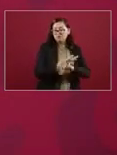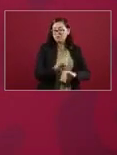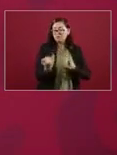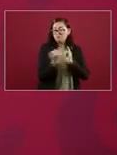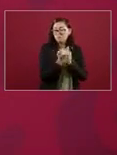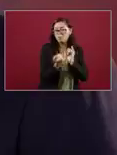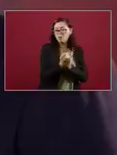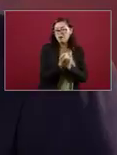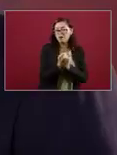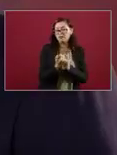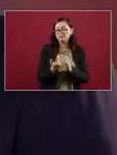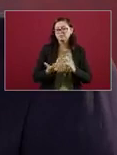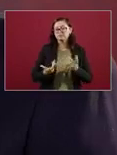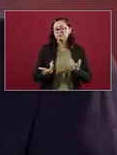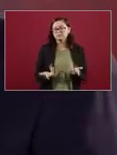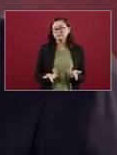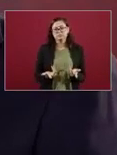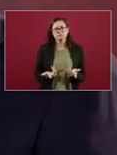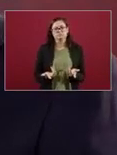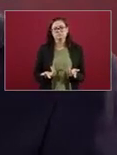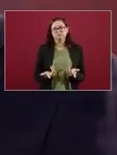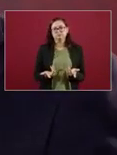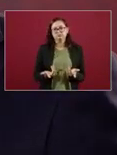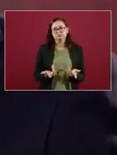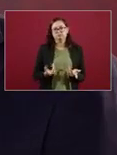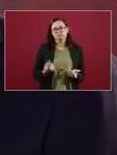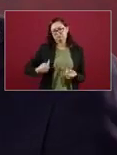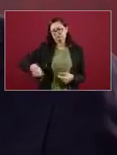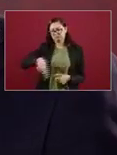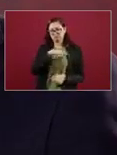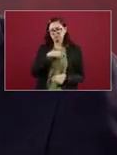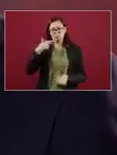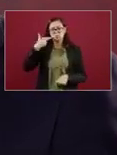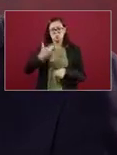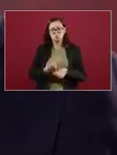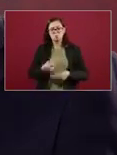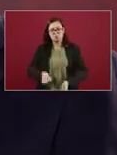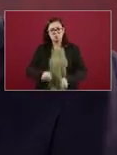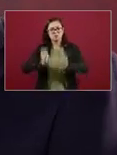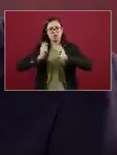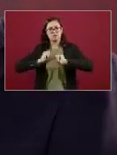Entonces, que por lo que corresponde a nosotros, ¿sí?,